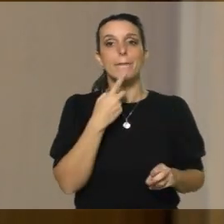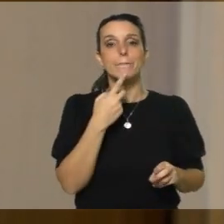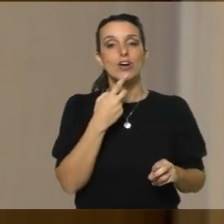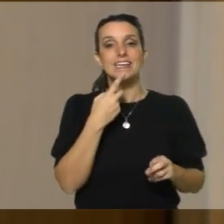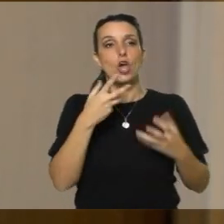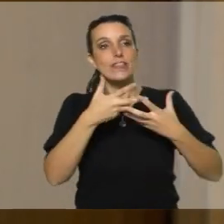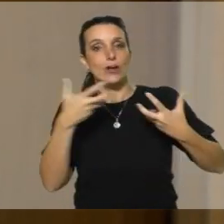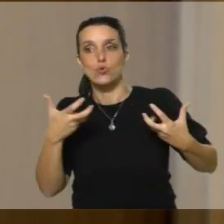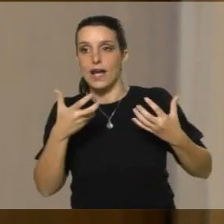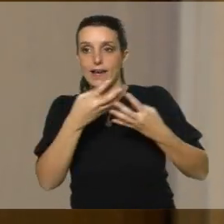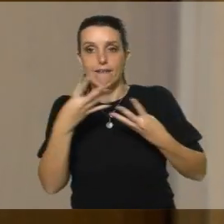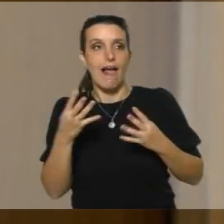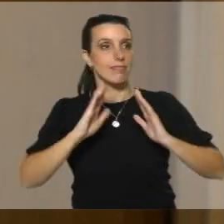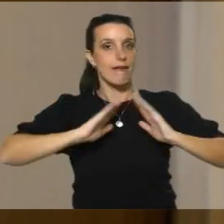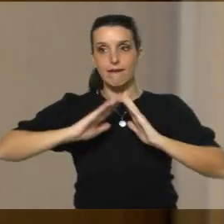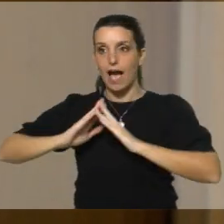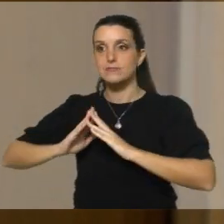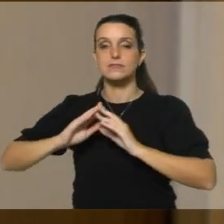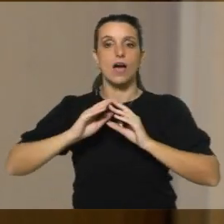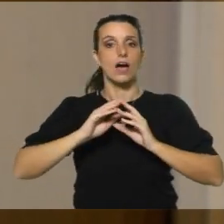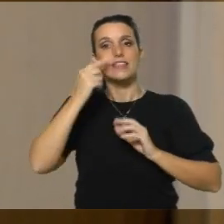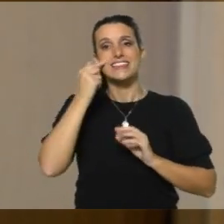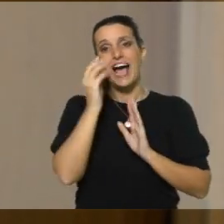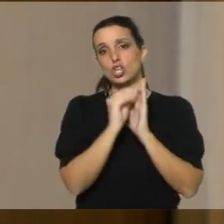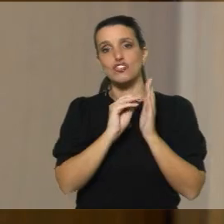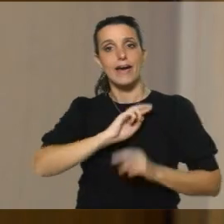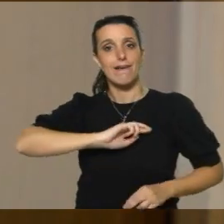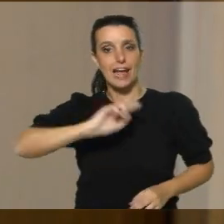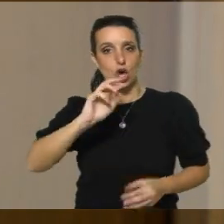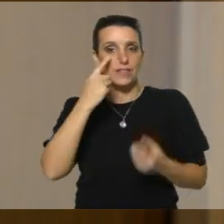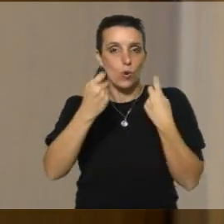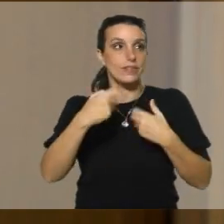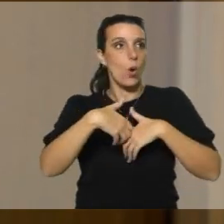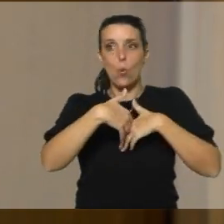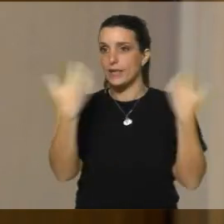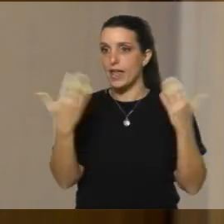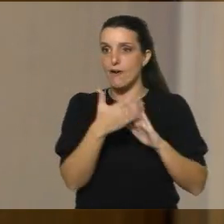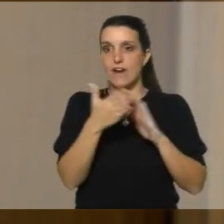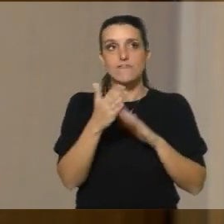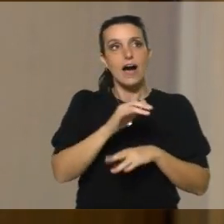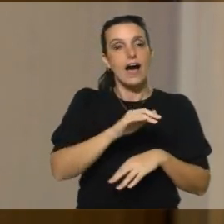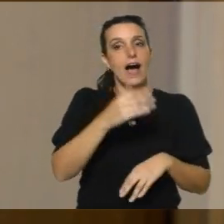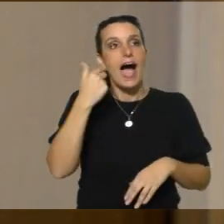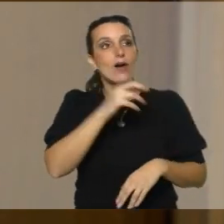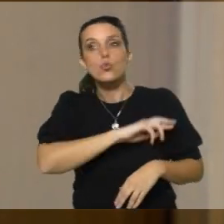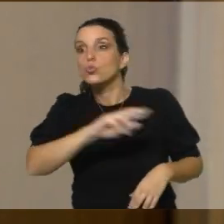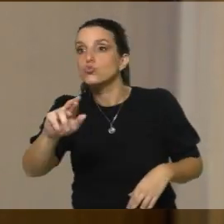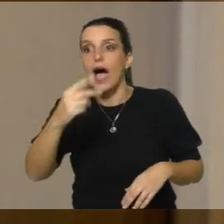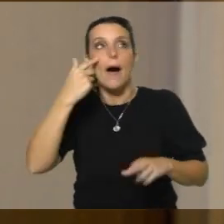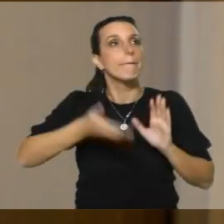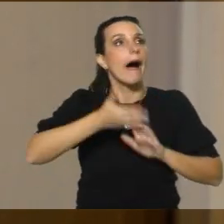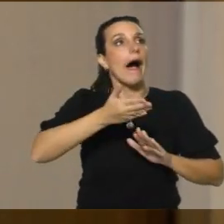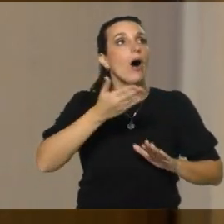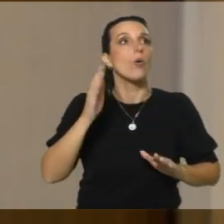infraestructura la política de vivienda cifras récord que se nota cualquiera que salga a la ruta a cualquier par del